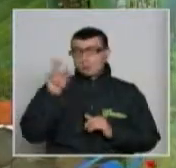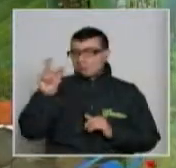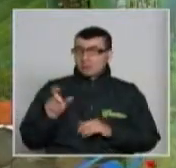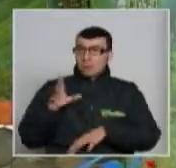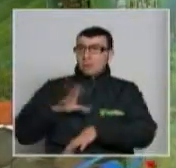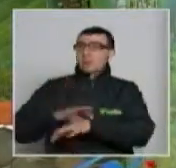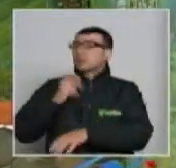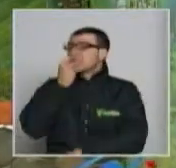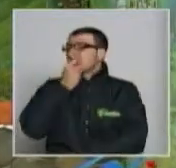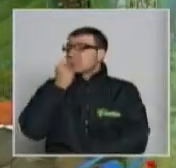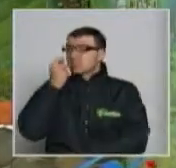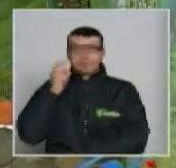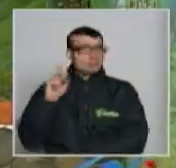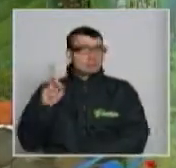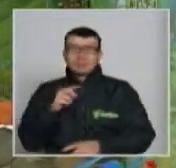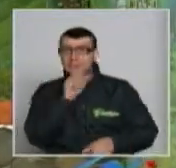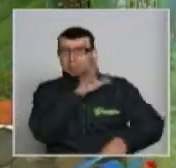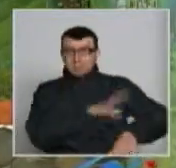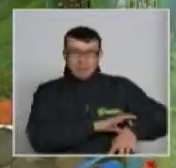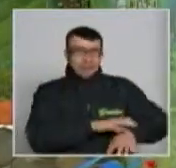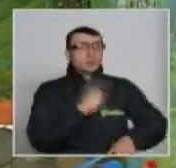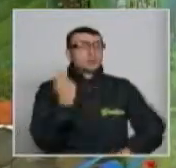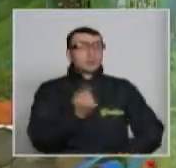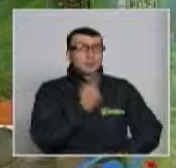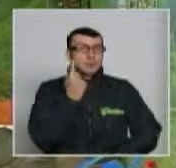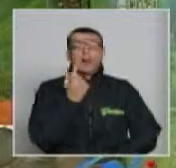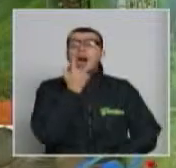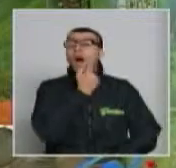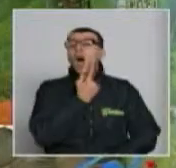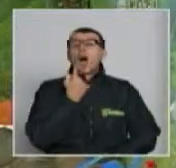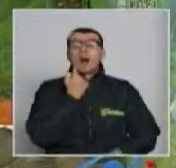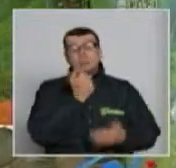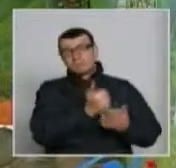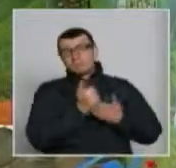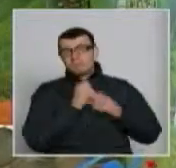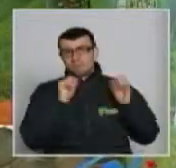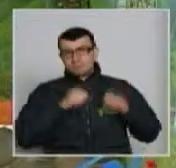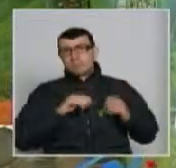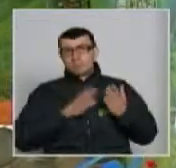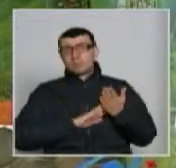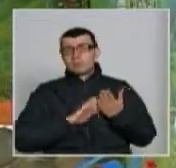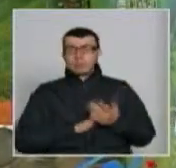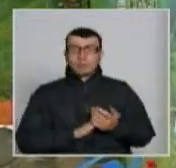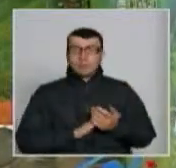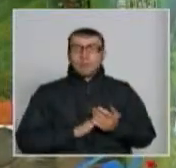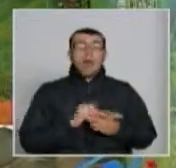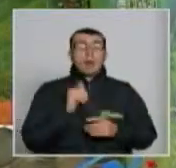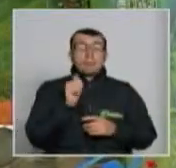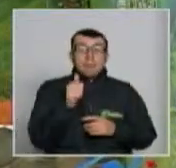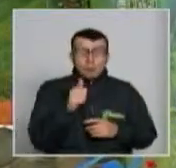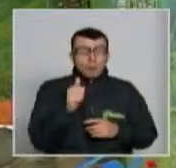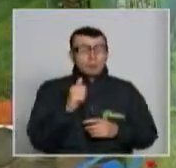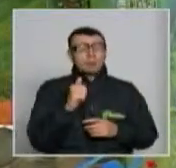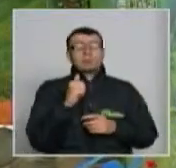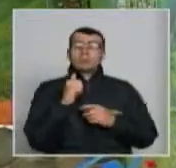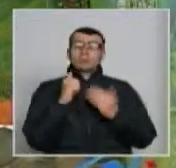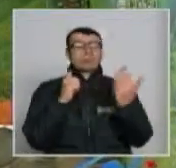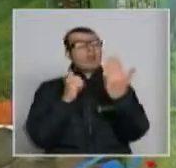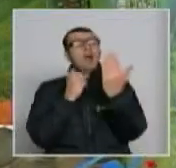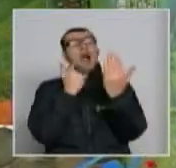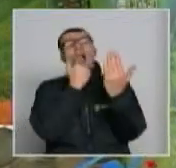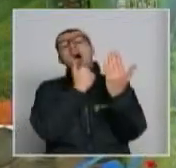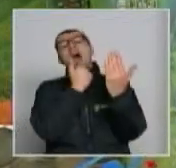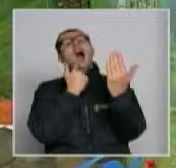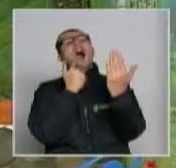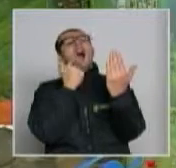odontólogo, pero realmente debe ser siempre evaluada en la consulta y ustedes inclusive en autoevaluarse, porque allí se están